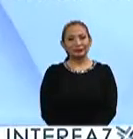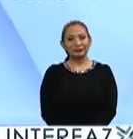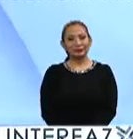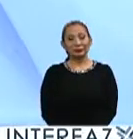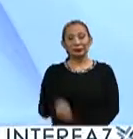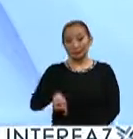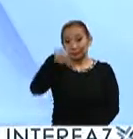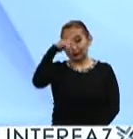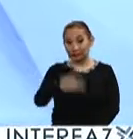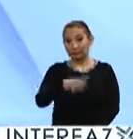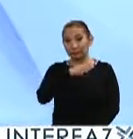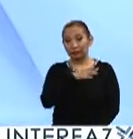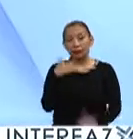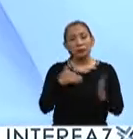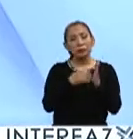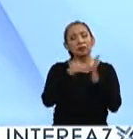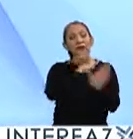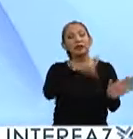En México hay